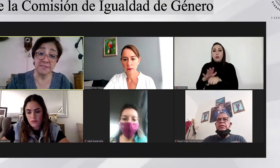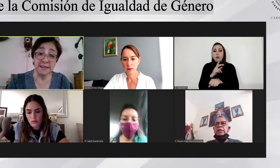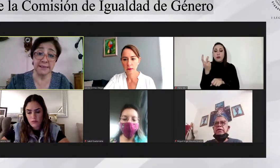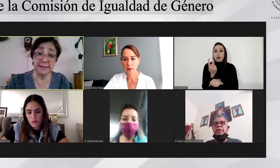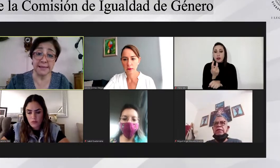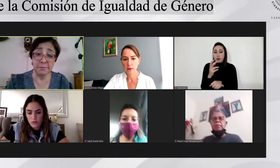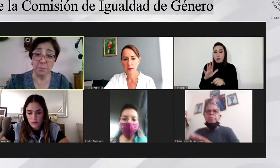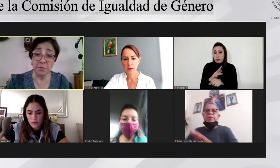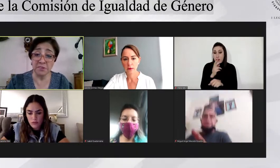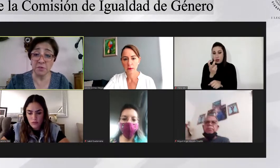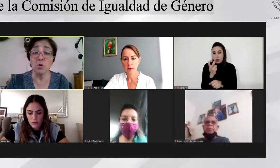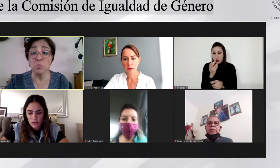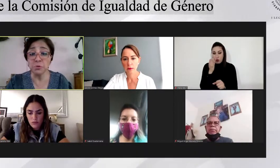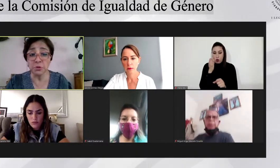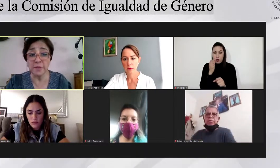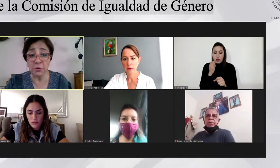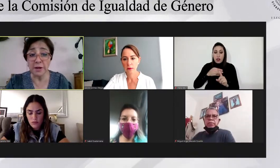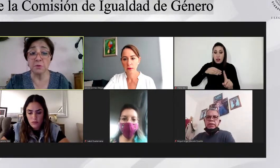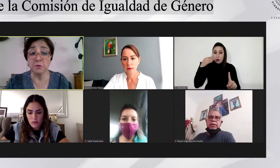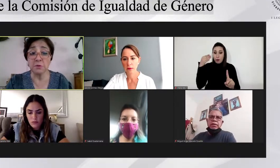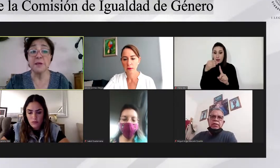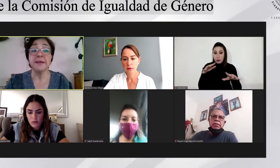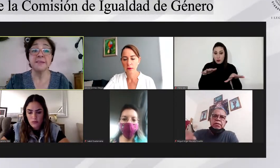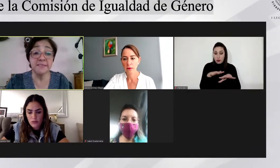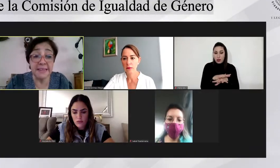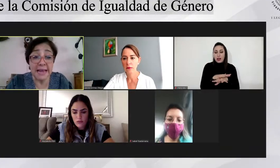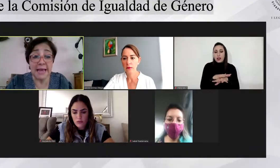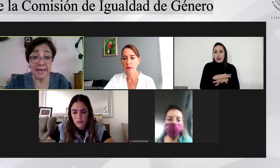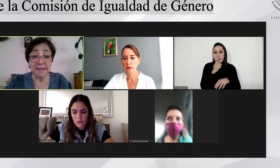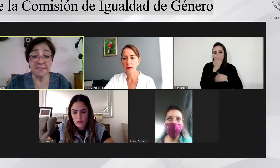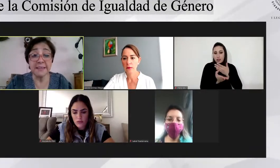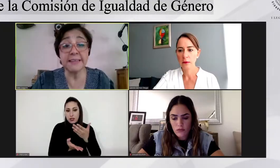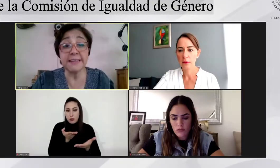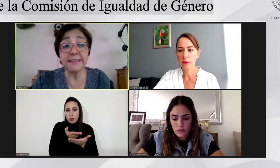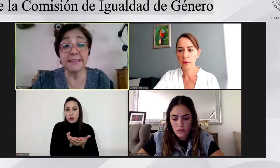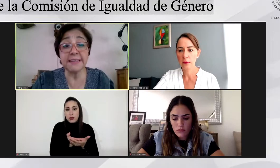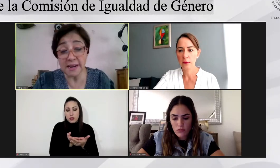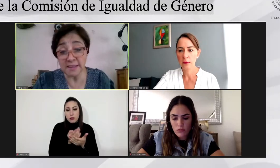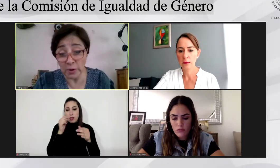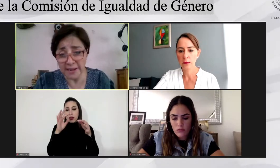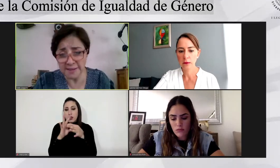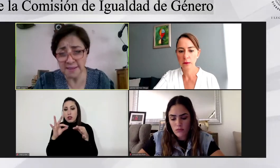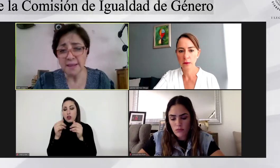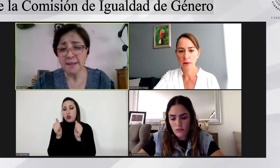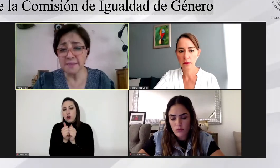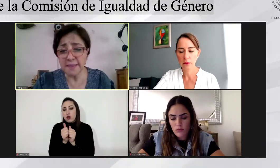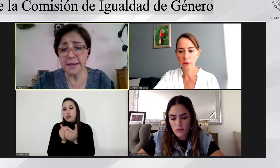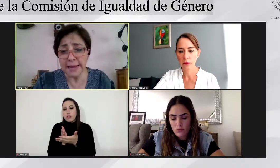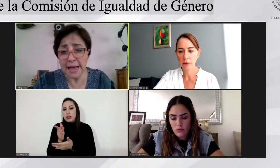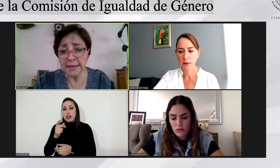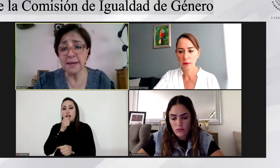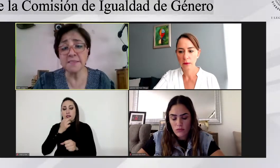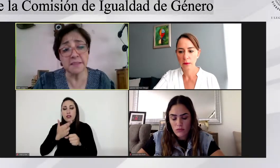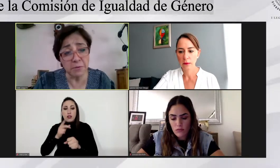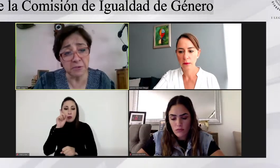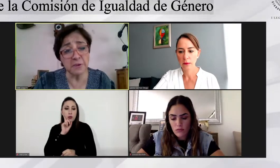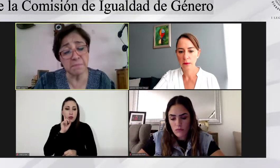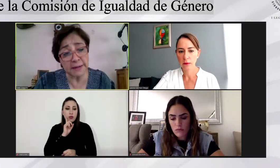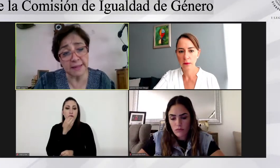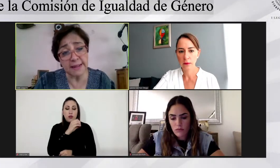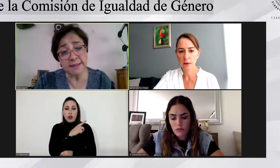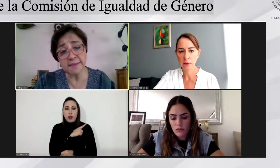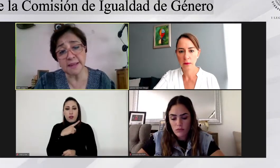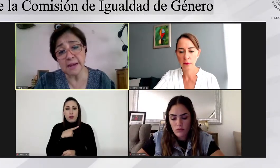en la presente proposición con punto de acuerdo se señala a la Secretaría de las Mujeres, se debe crear las